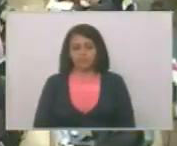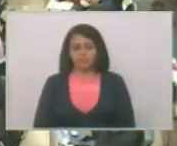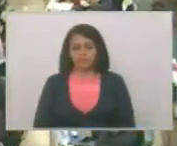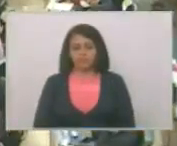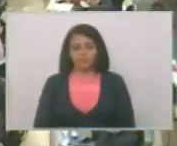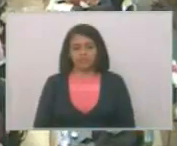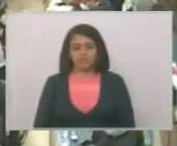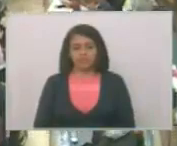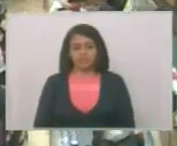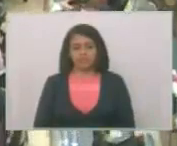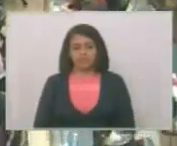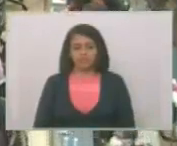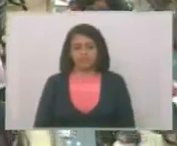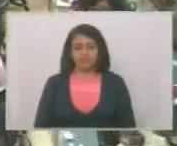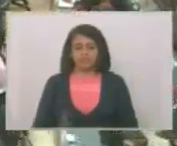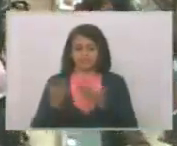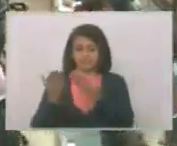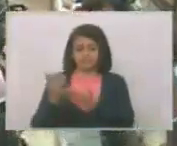Adelante, diputado Luis Romero.